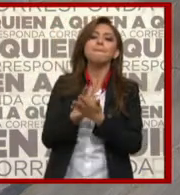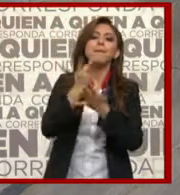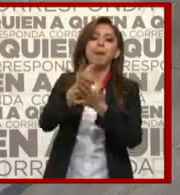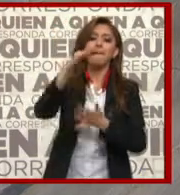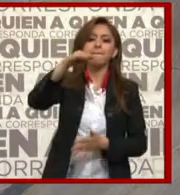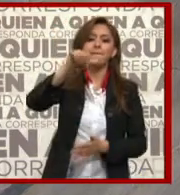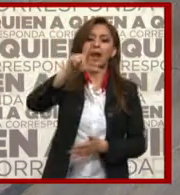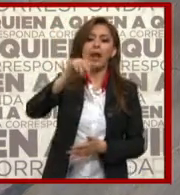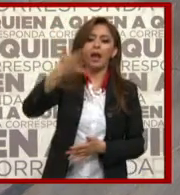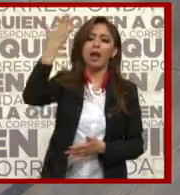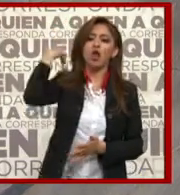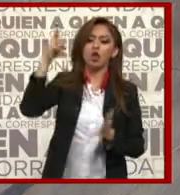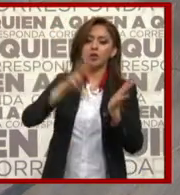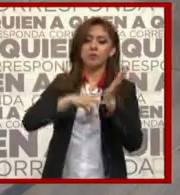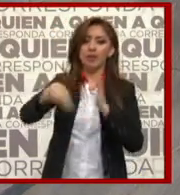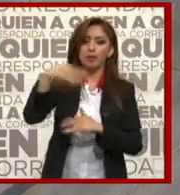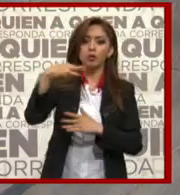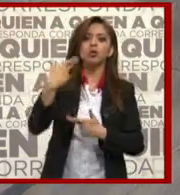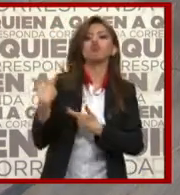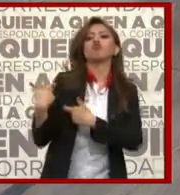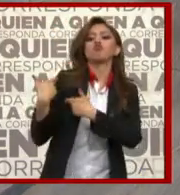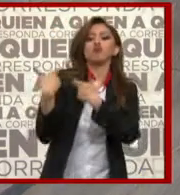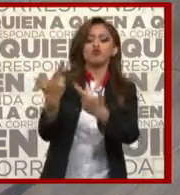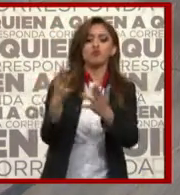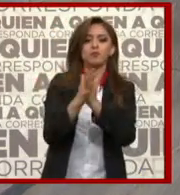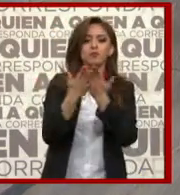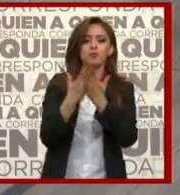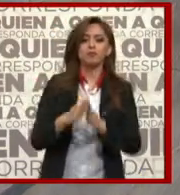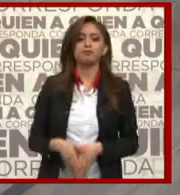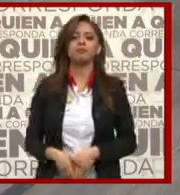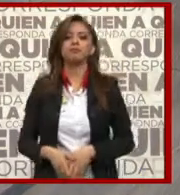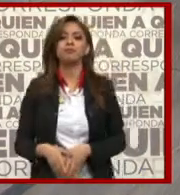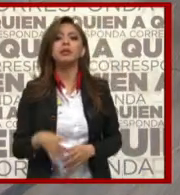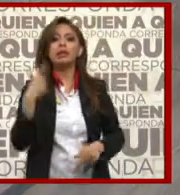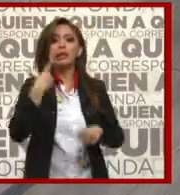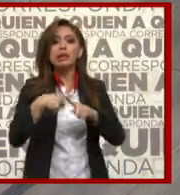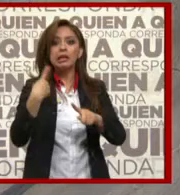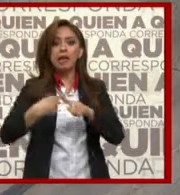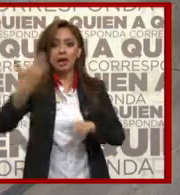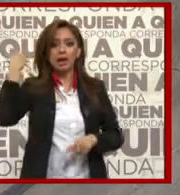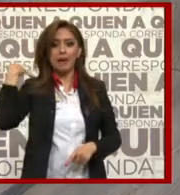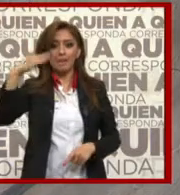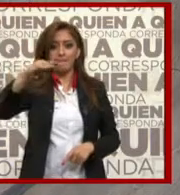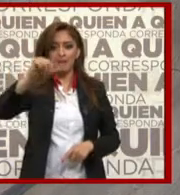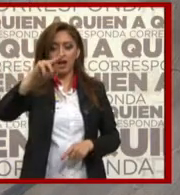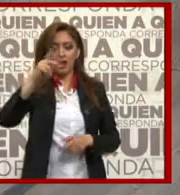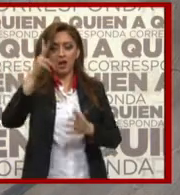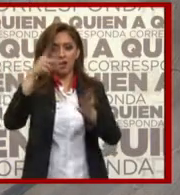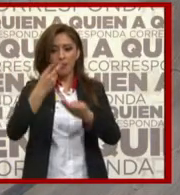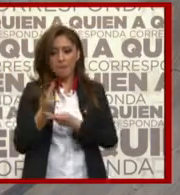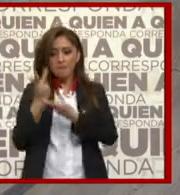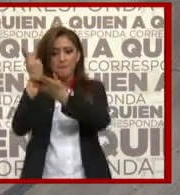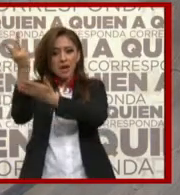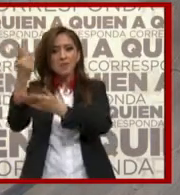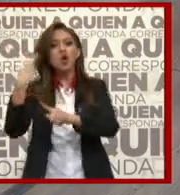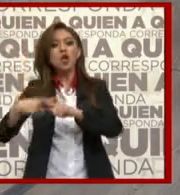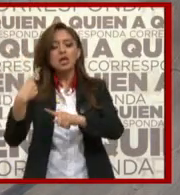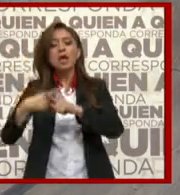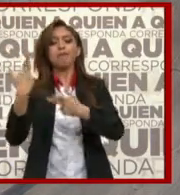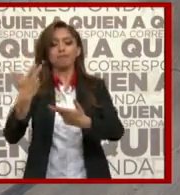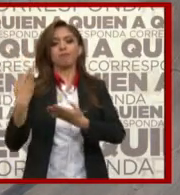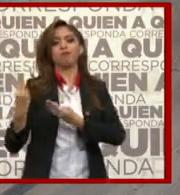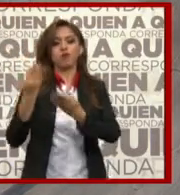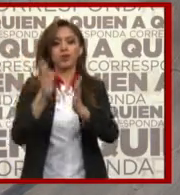Malala en 2014 pues se llevan un ejemplar de verdad quién comp partido el premio Nobel en 2014 Malala a ellos se los vamos a este a entregar los